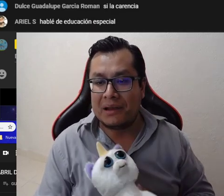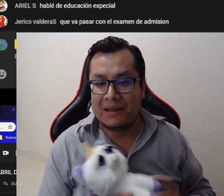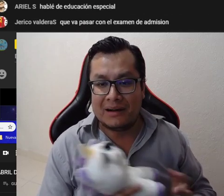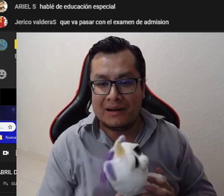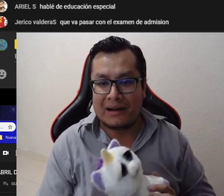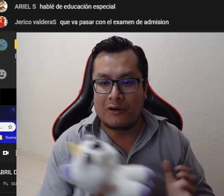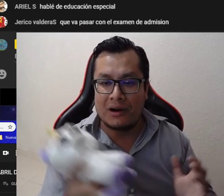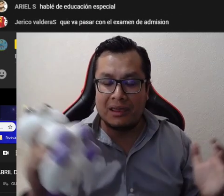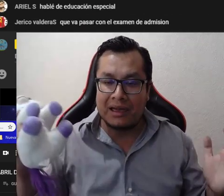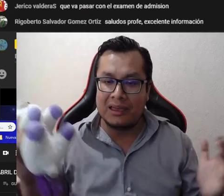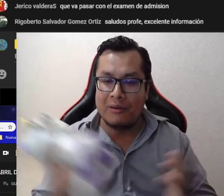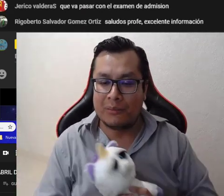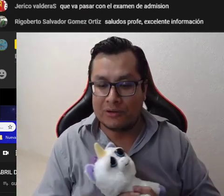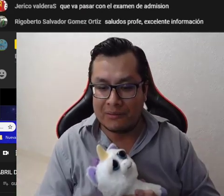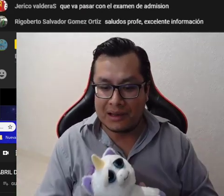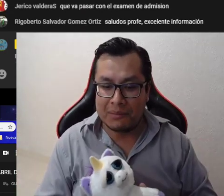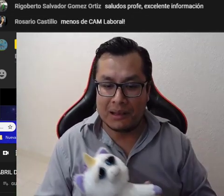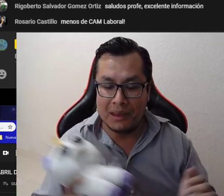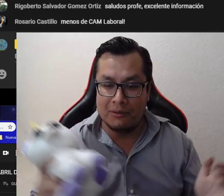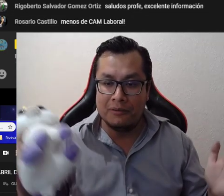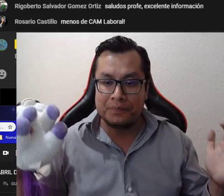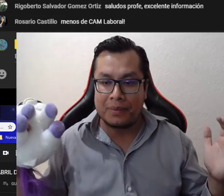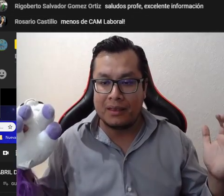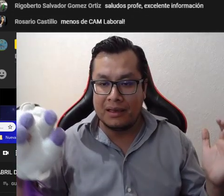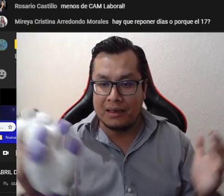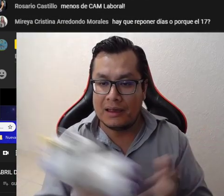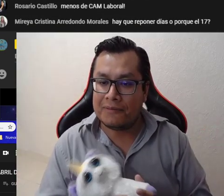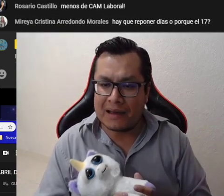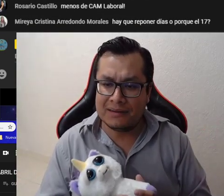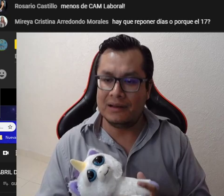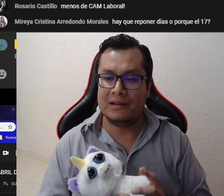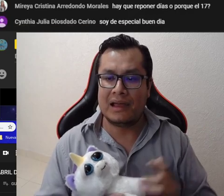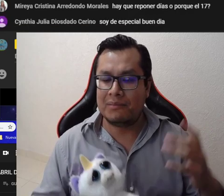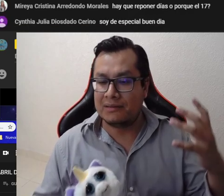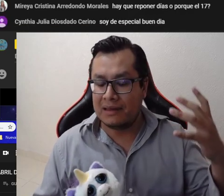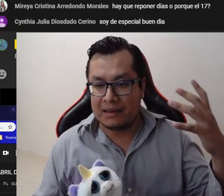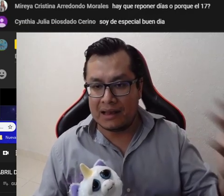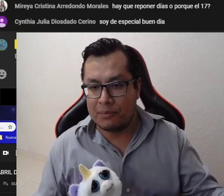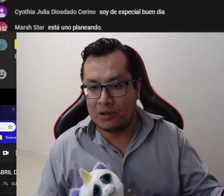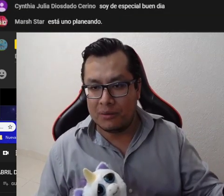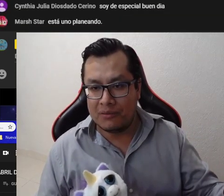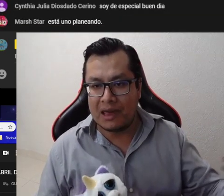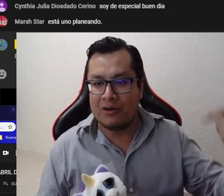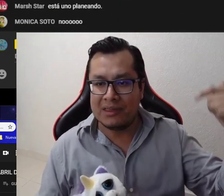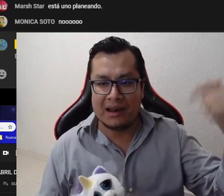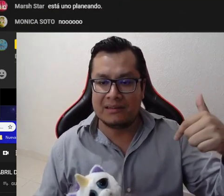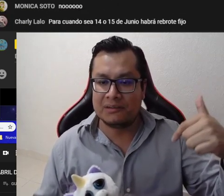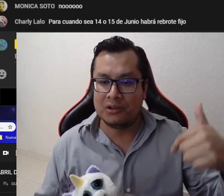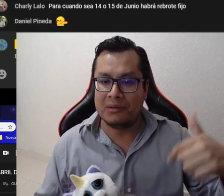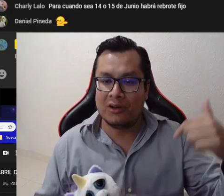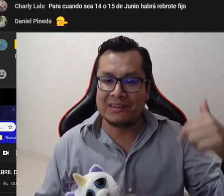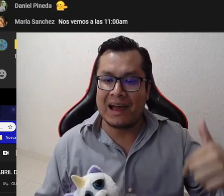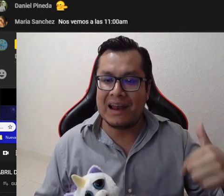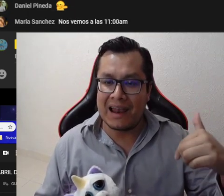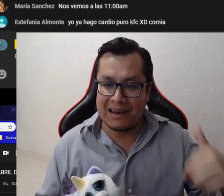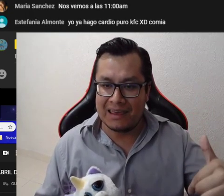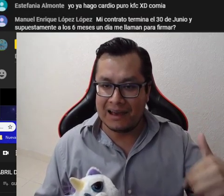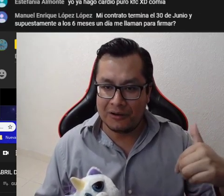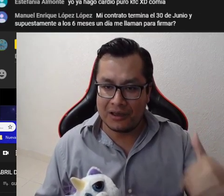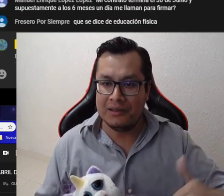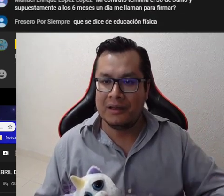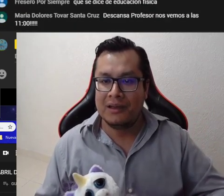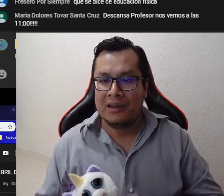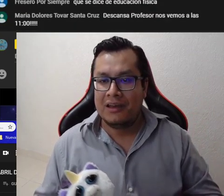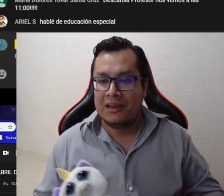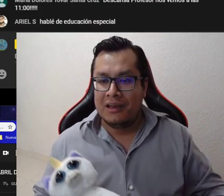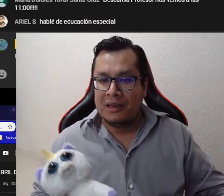aprendiendo a desaprender. Recuerden que aquí lo vamos a ver también en vivo. Es fácil. Nada más entren a mi último video y en la descripción del video está la liga,